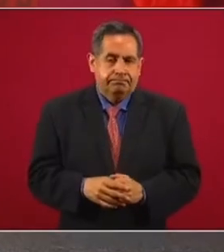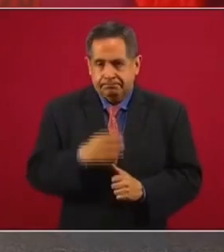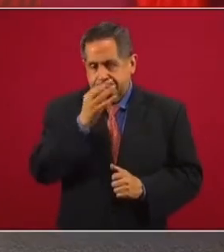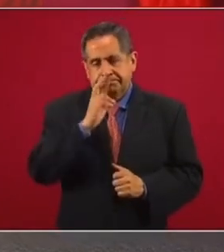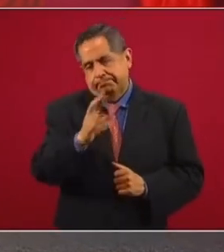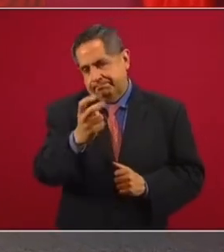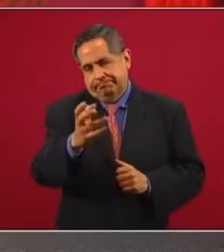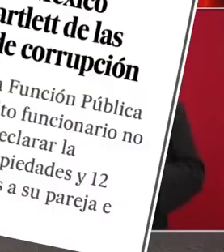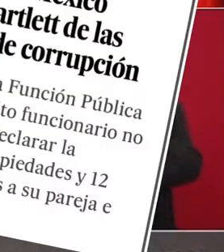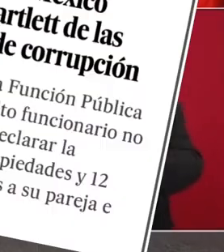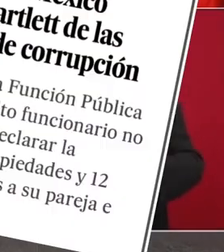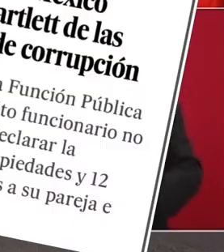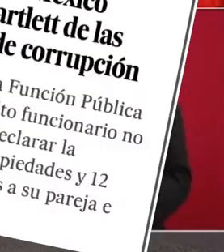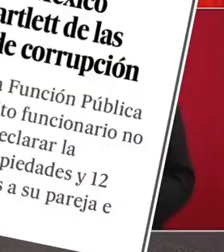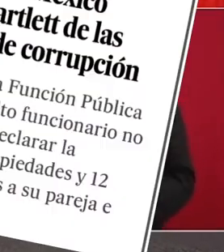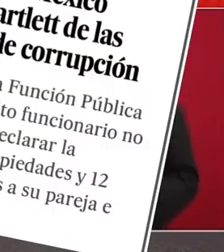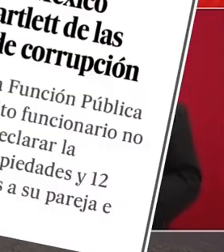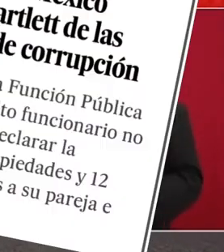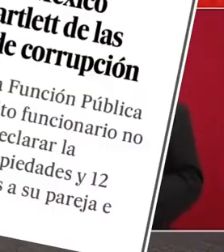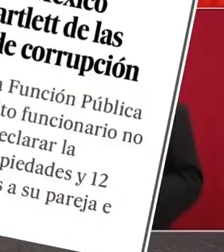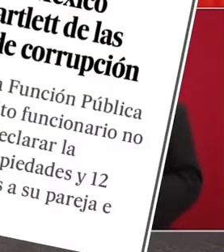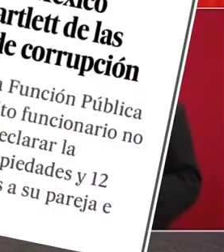le contesto. Desde luego,